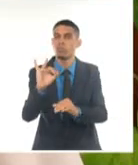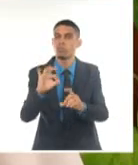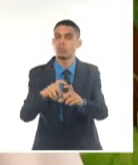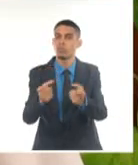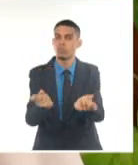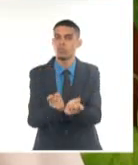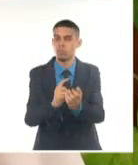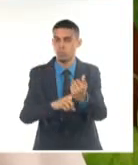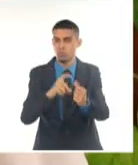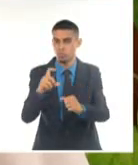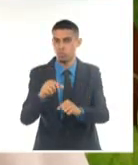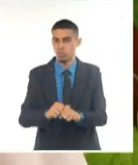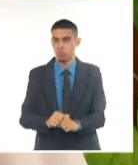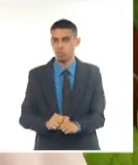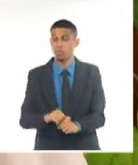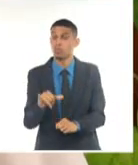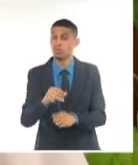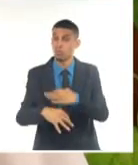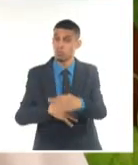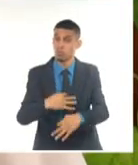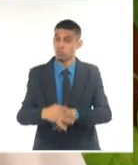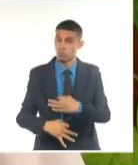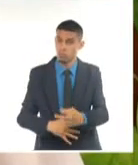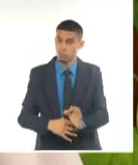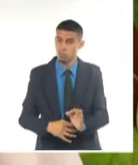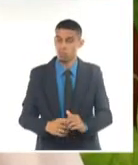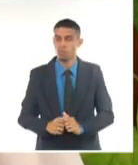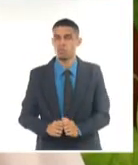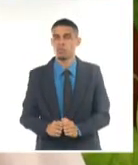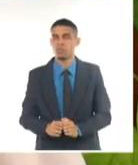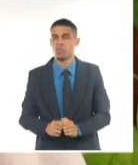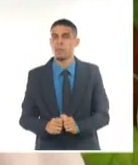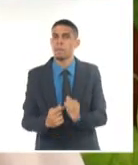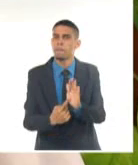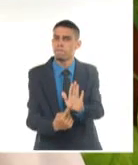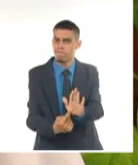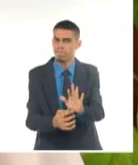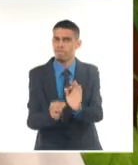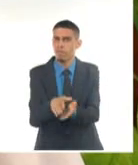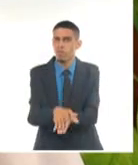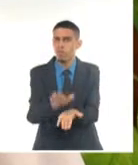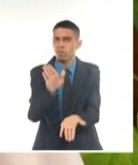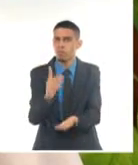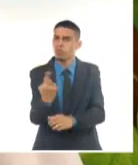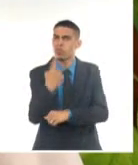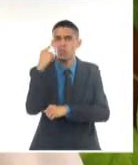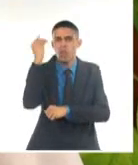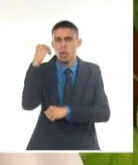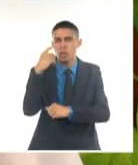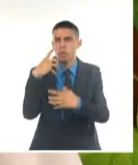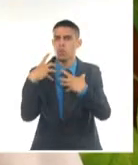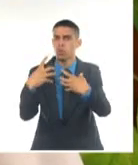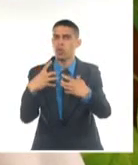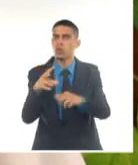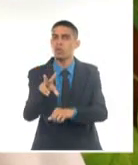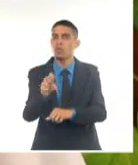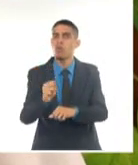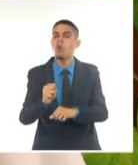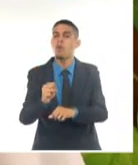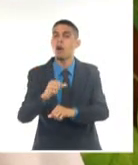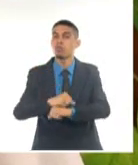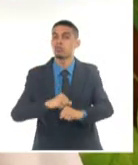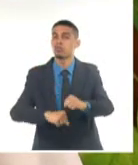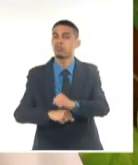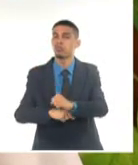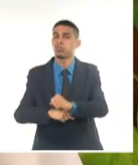partido. Además, señaló: como muestra del compromiso que asumimos y conscientes de las importantes y estratégicas misiones que